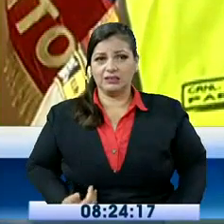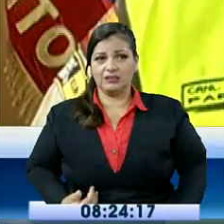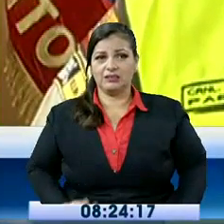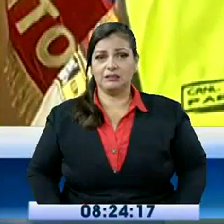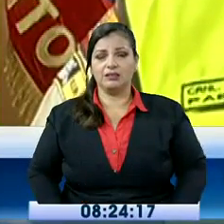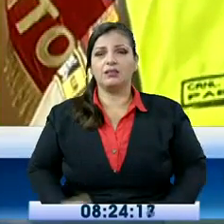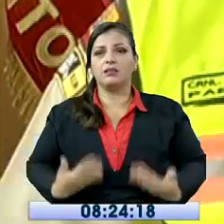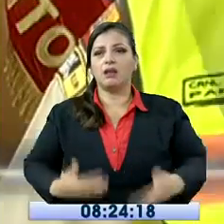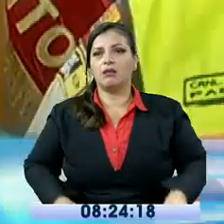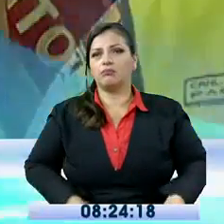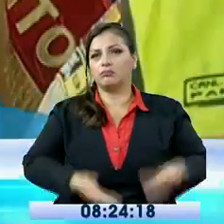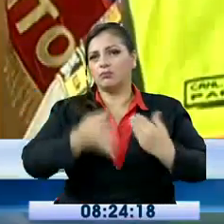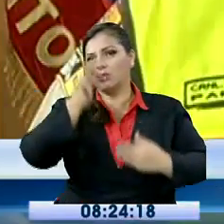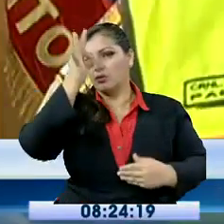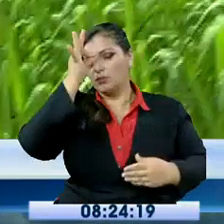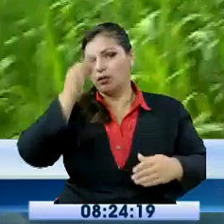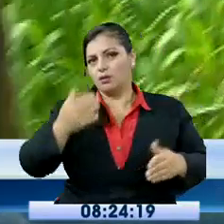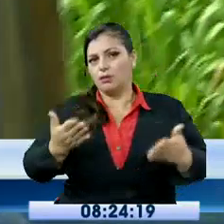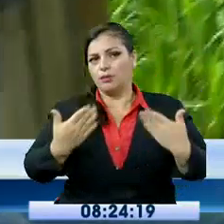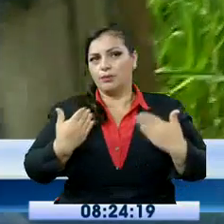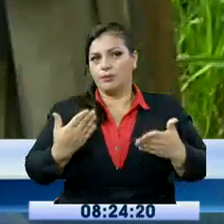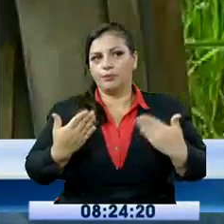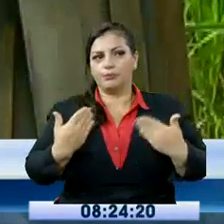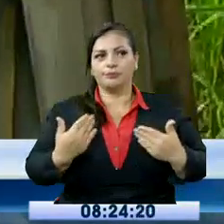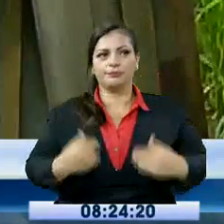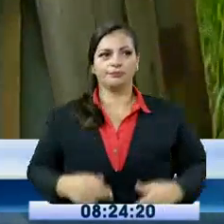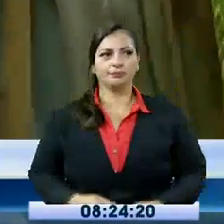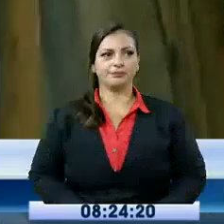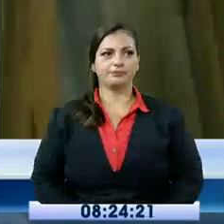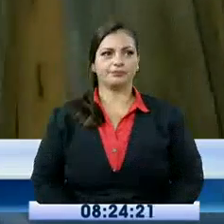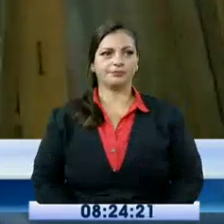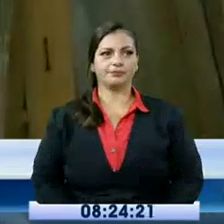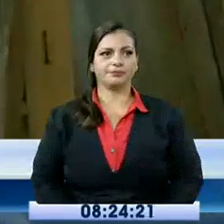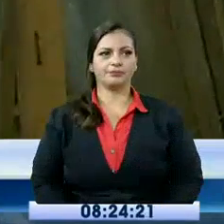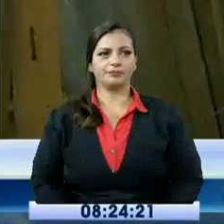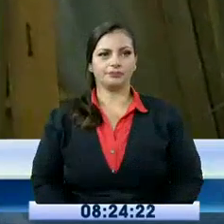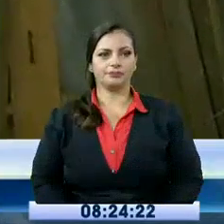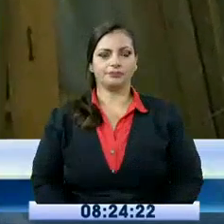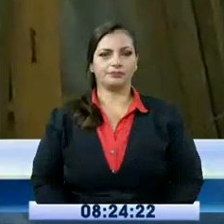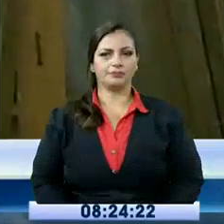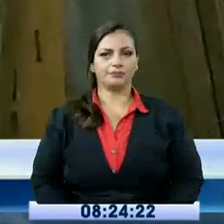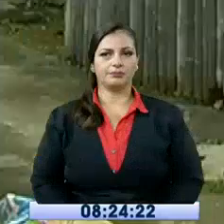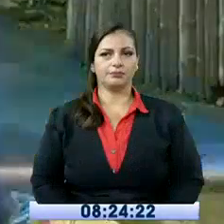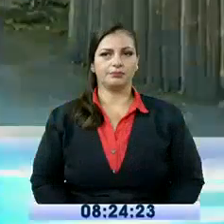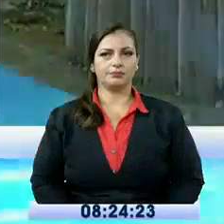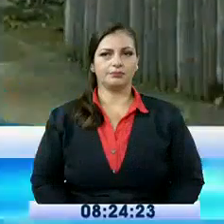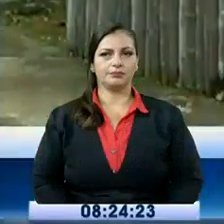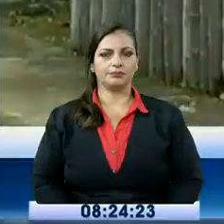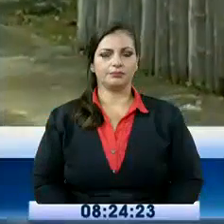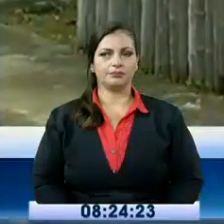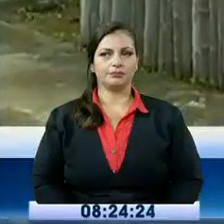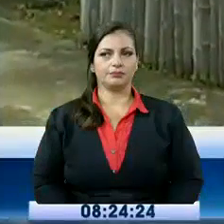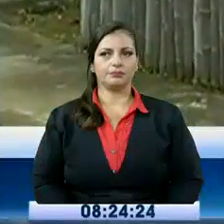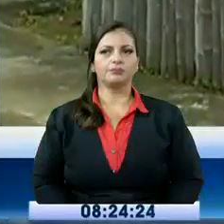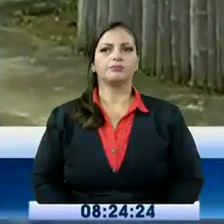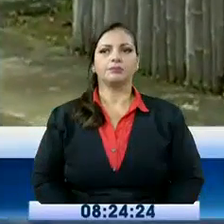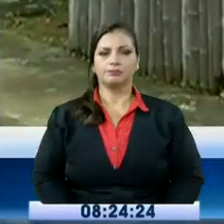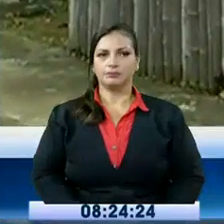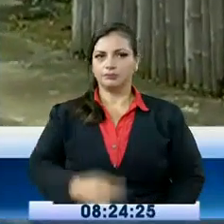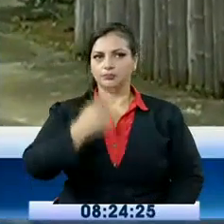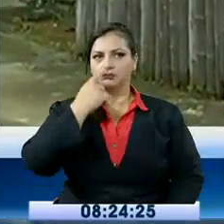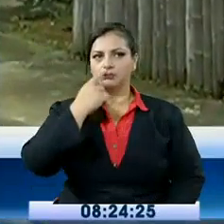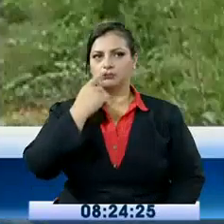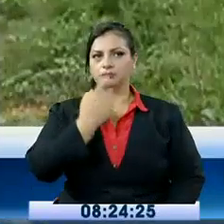hospital Guayaquil. Según tenemos los últimos datos, se encuentra estable. Según los testigos, la víctima